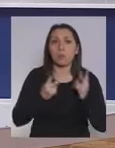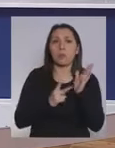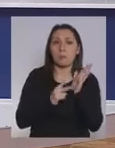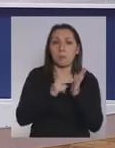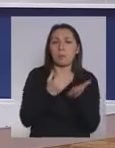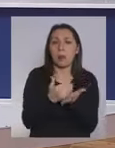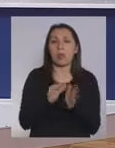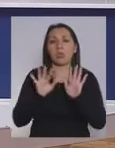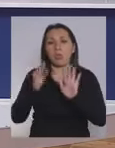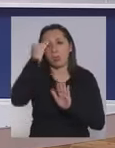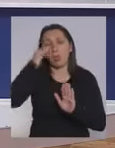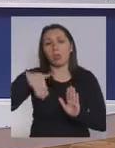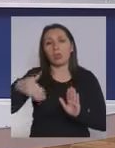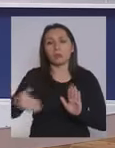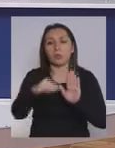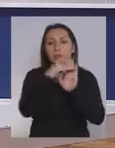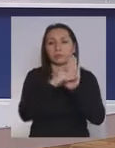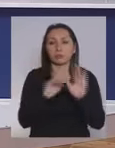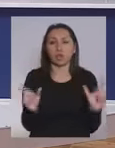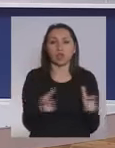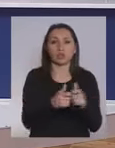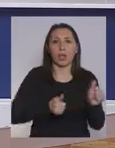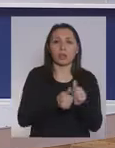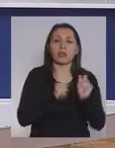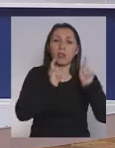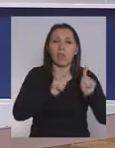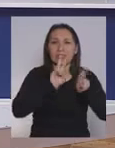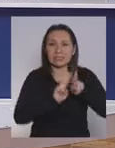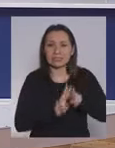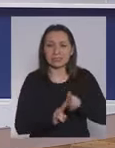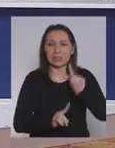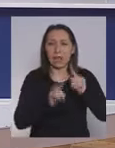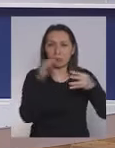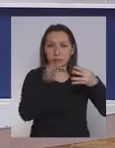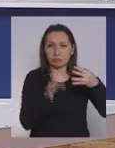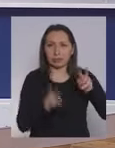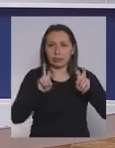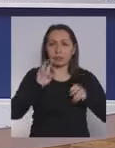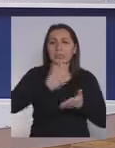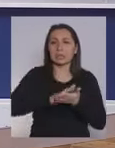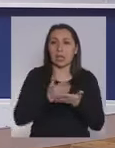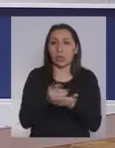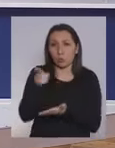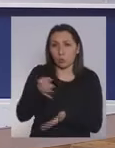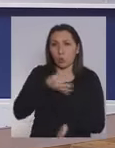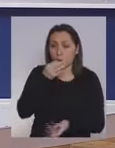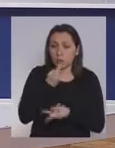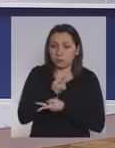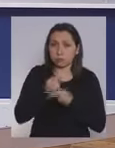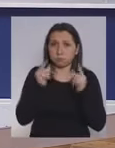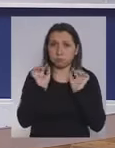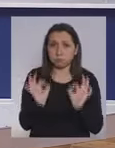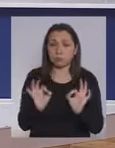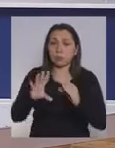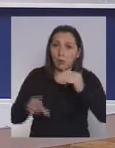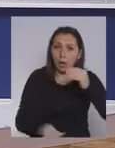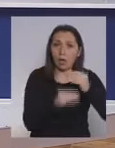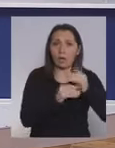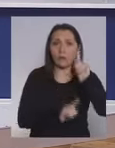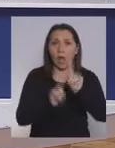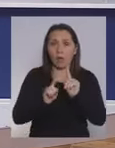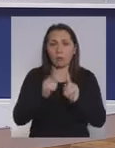a paso y 10 días después en una minuta el consejo asesor recomendado ajustes a los indicadores sanitarios y explícitamente usted dijo que se incorporaría en